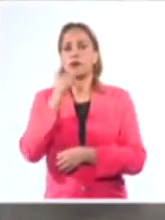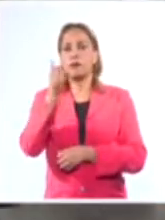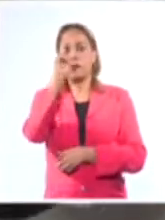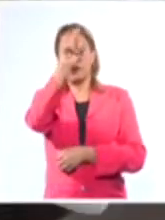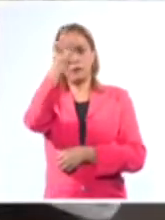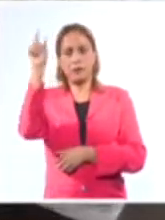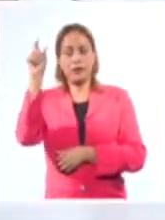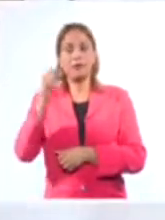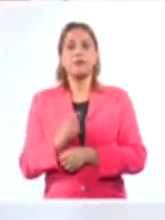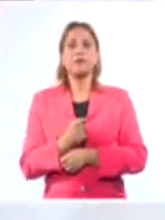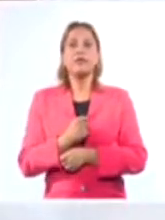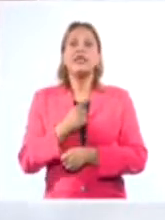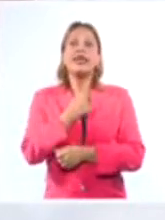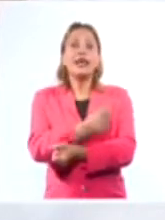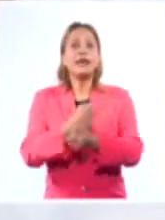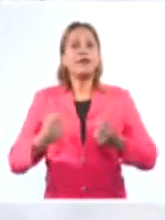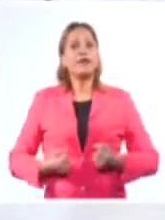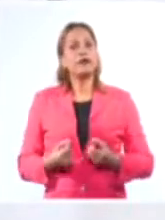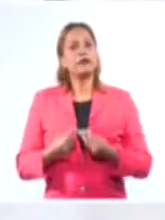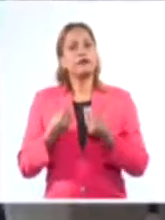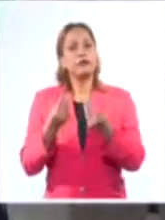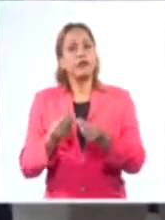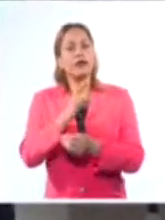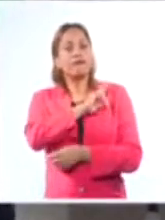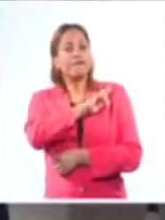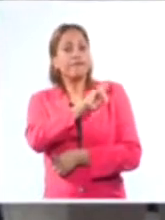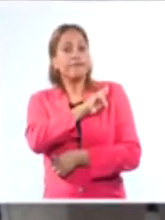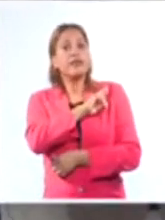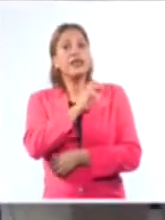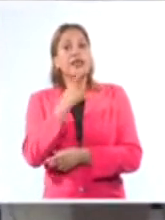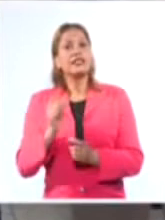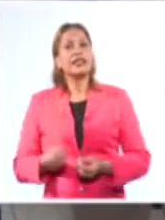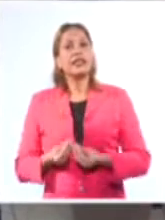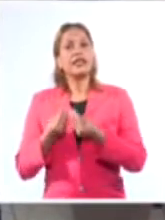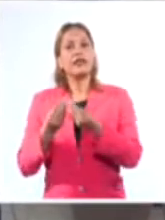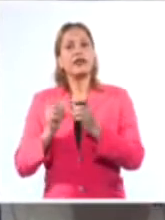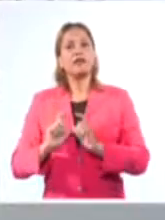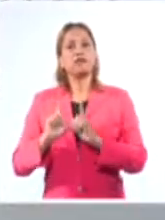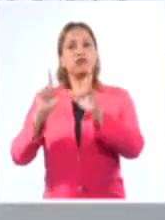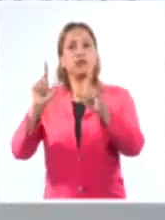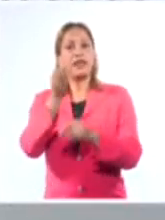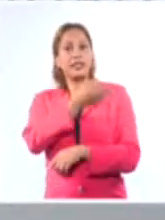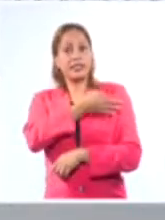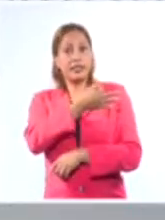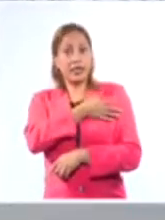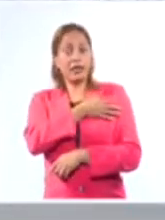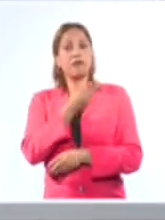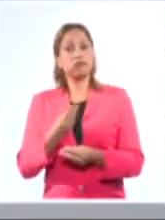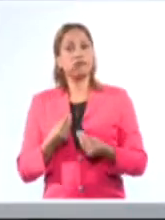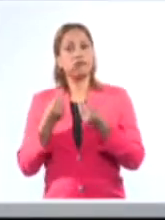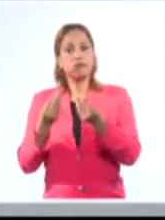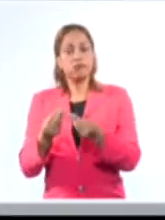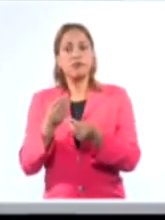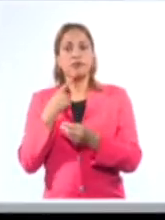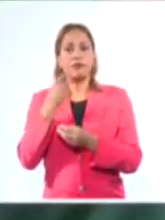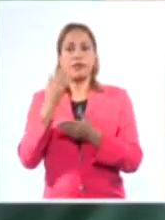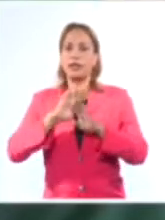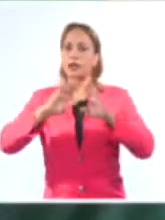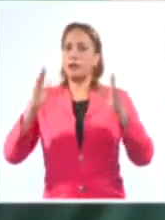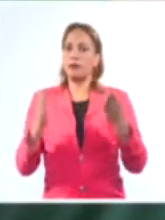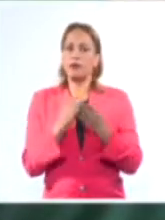su incansable esfuerzo, entrega y responsabilidad, fueron homenajeados con el sello Mérito al Humanismo, Sensibilidad y